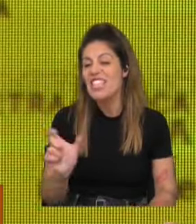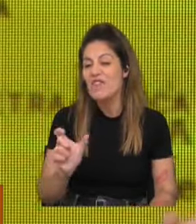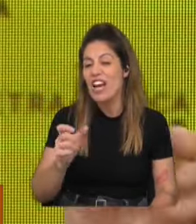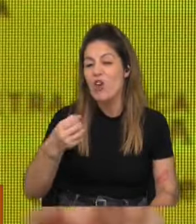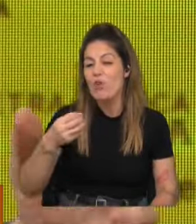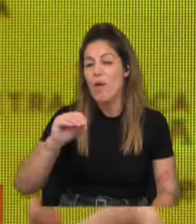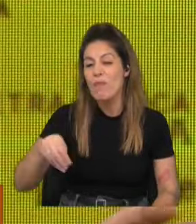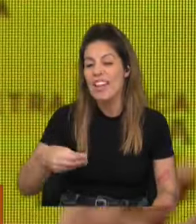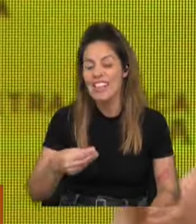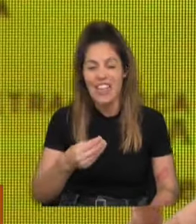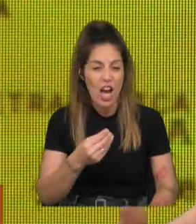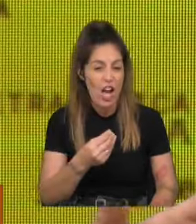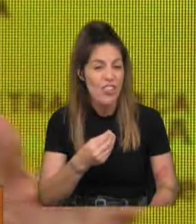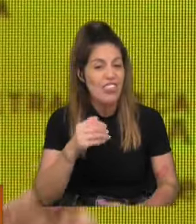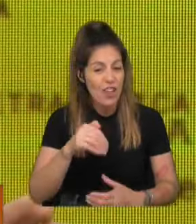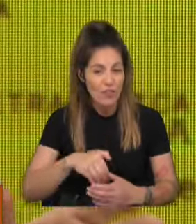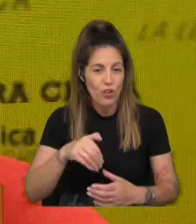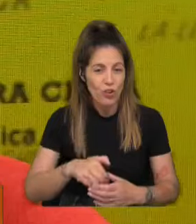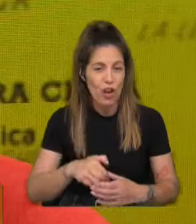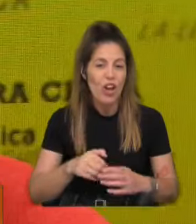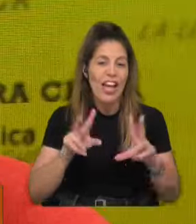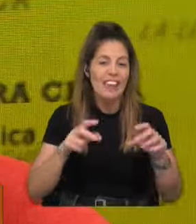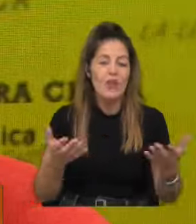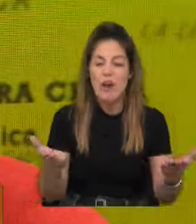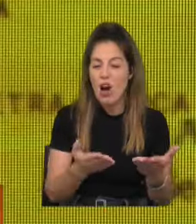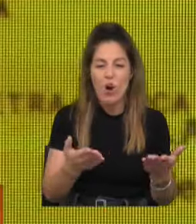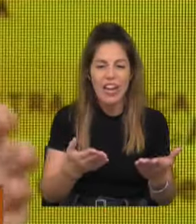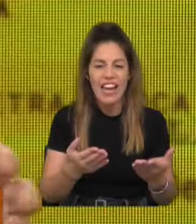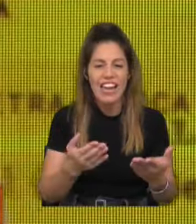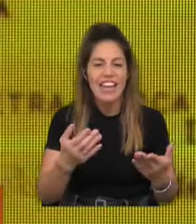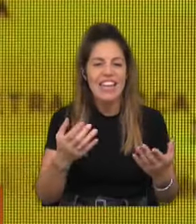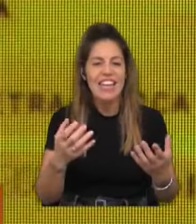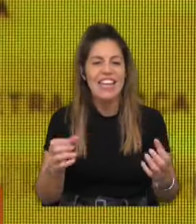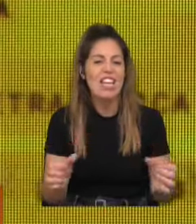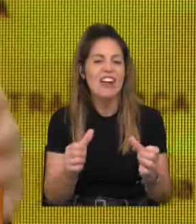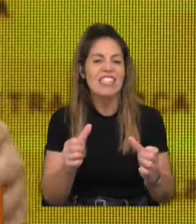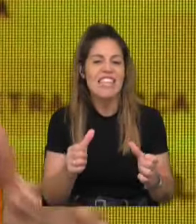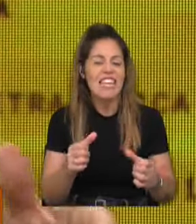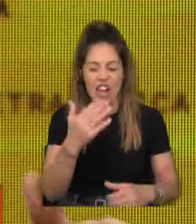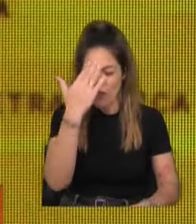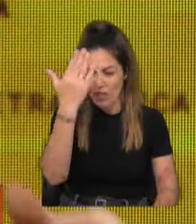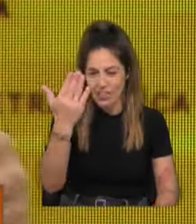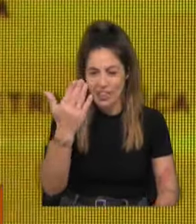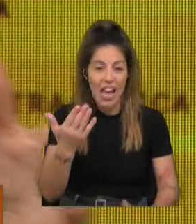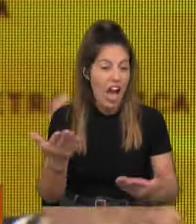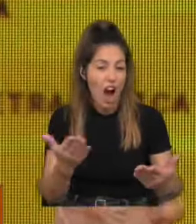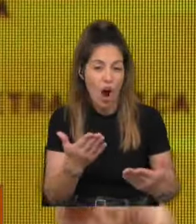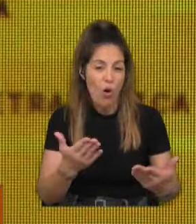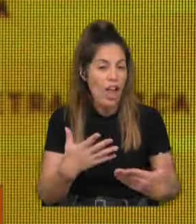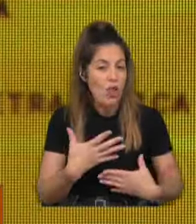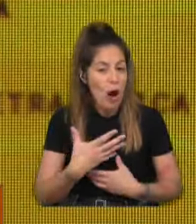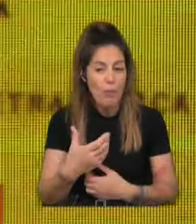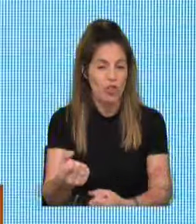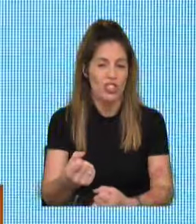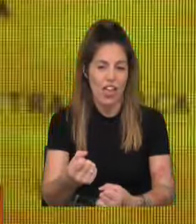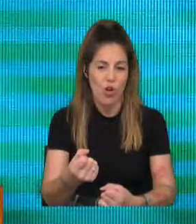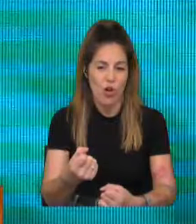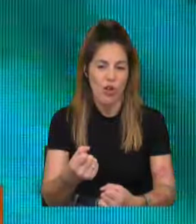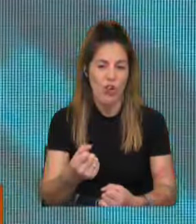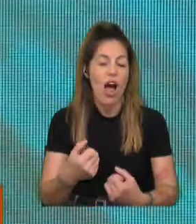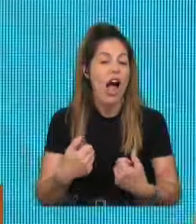frente amplio está en qué decide hacer porque en este momento como tal no ha apoyado el plebiscito sino que ha